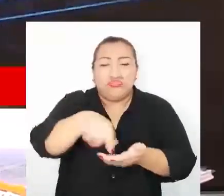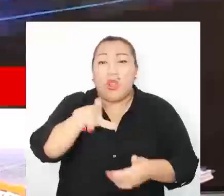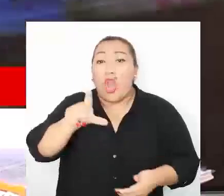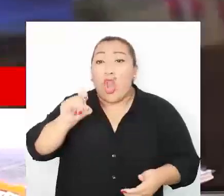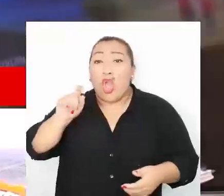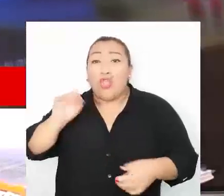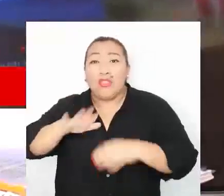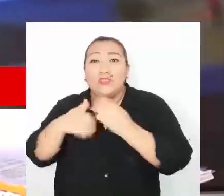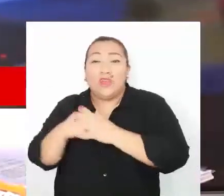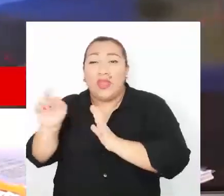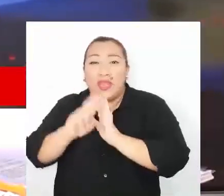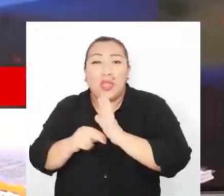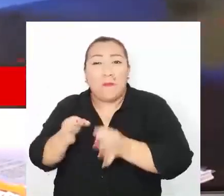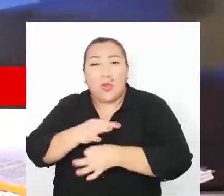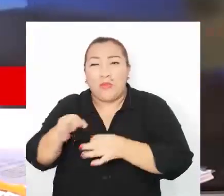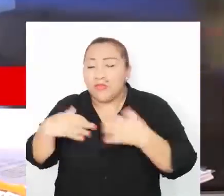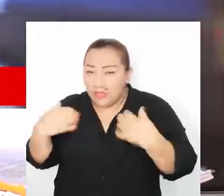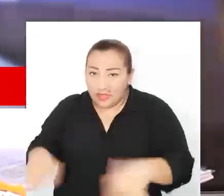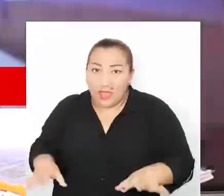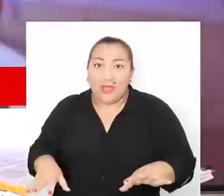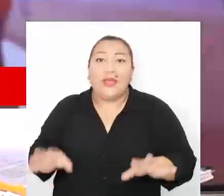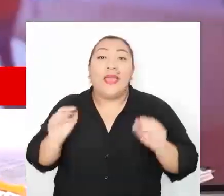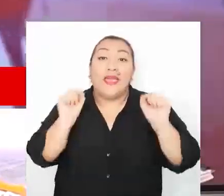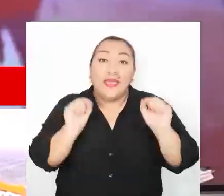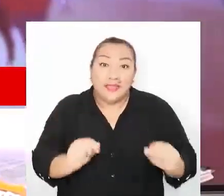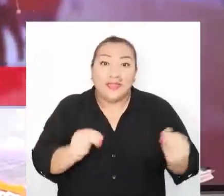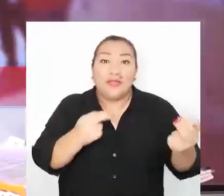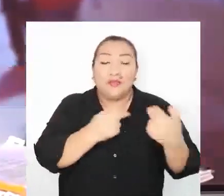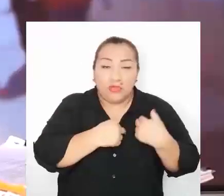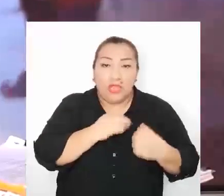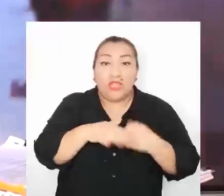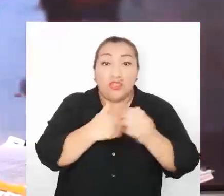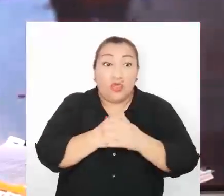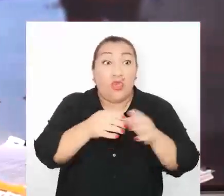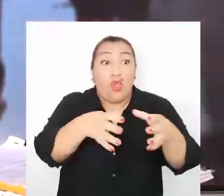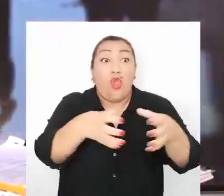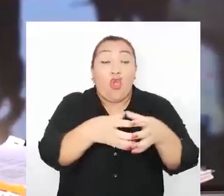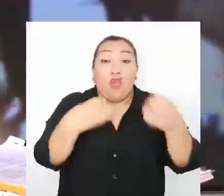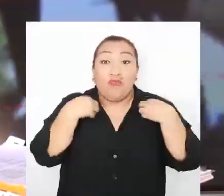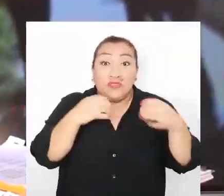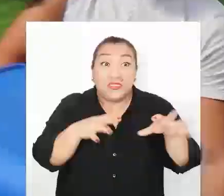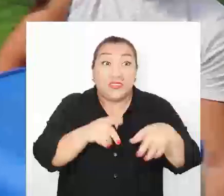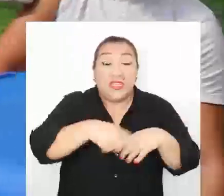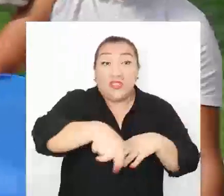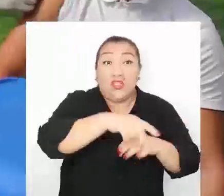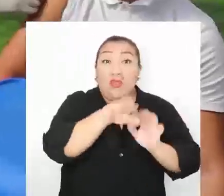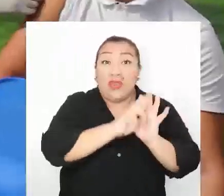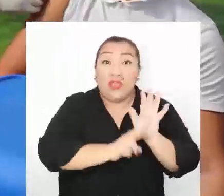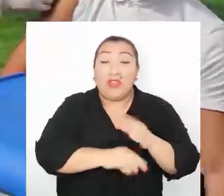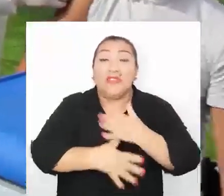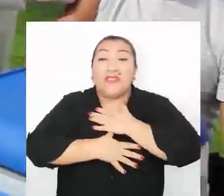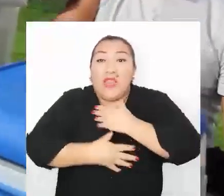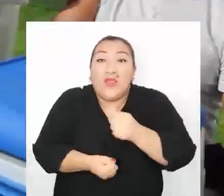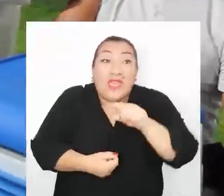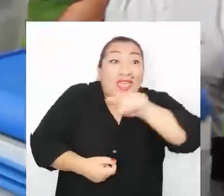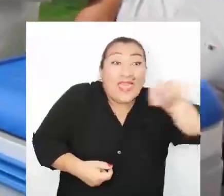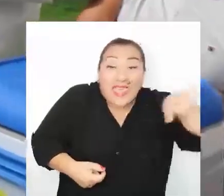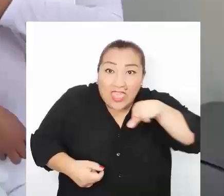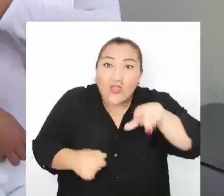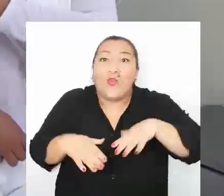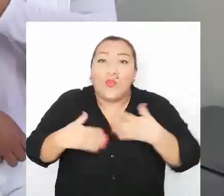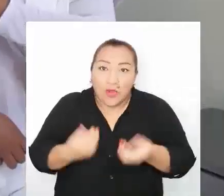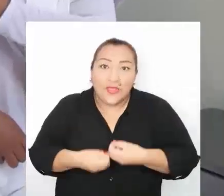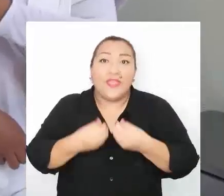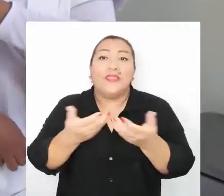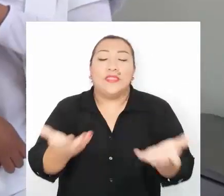Está en manos de las direcciones regionales, de las gerencias regionales de salud, lograr la vacunación segura. Nosotros hemos acompañado al